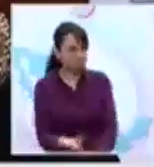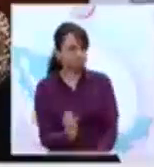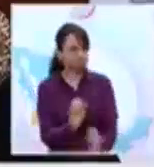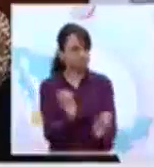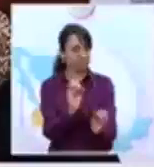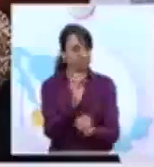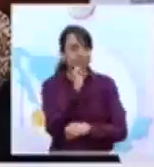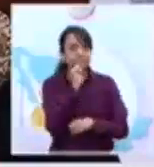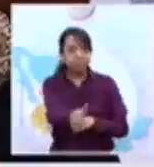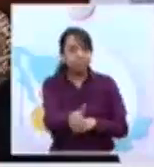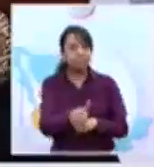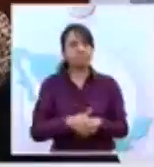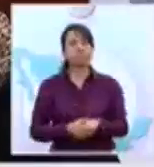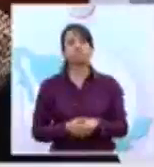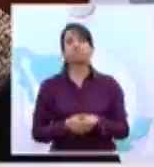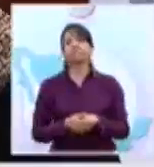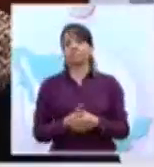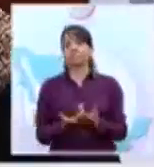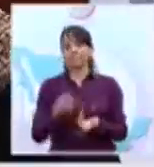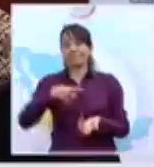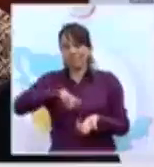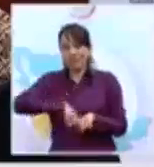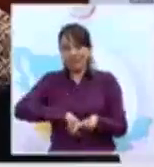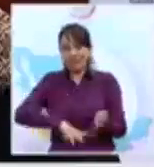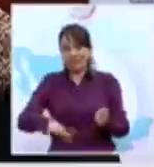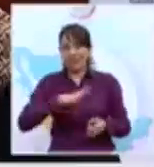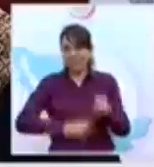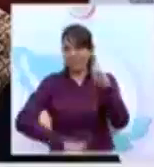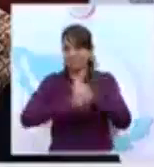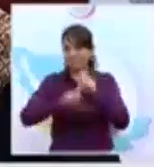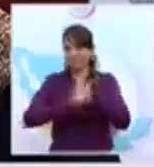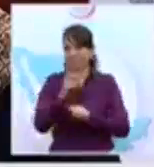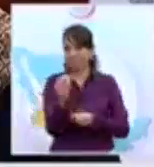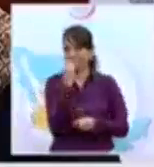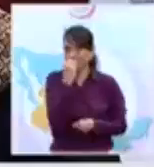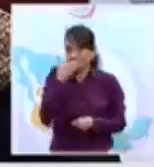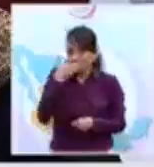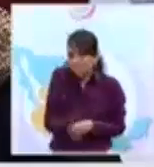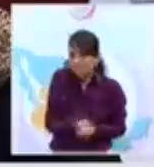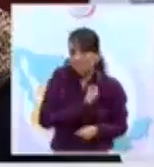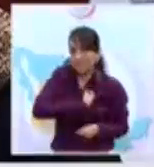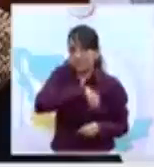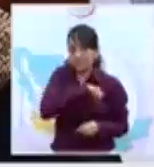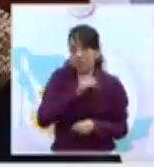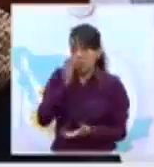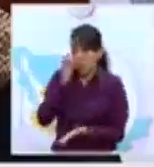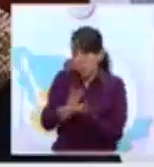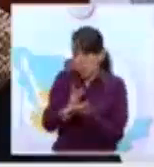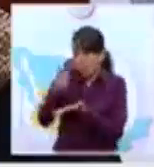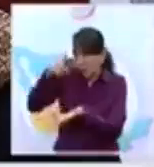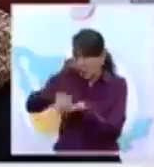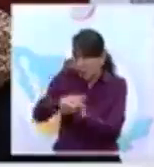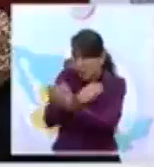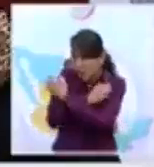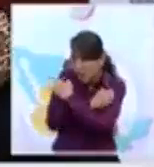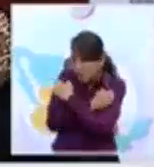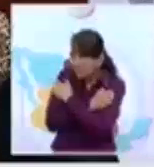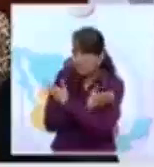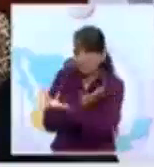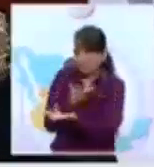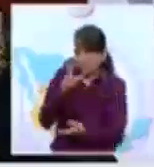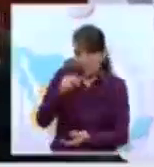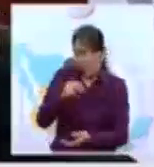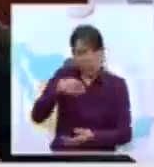malnutrición. Ahí es un problema que va más allá de la educación, como lo acabo de decir, va más allá de eso, pero por algún lugar hay que empezar. Entonces,